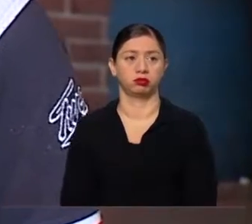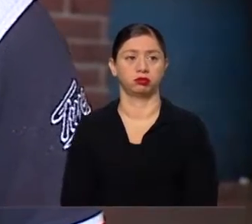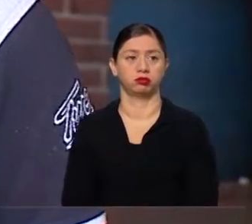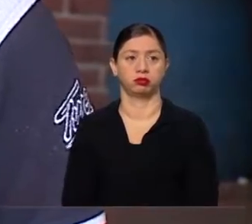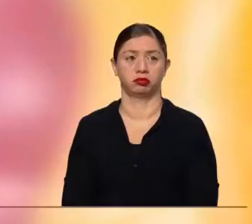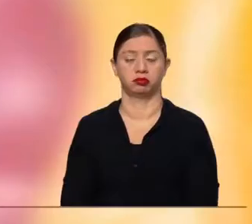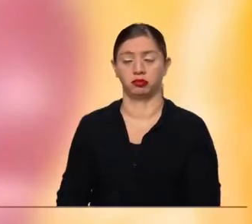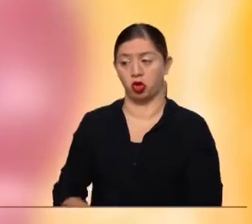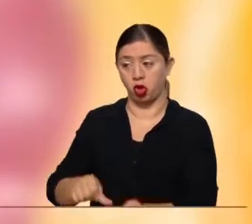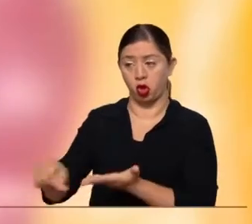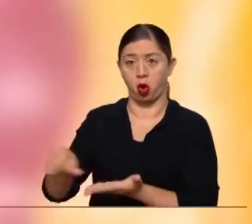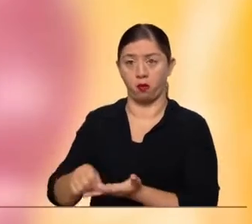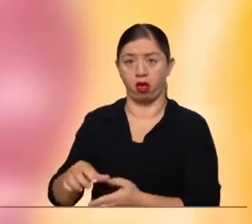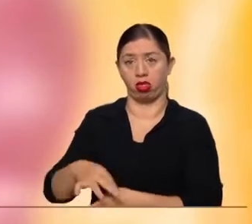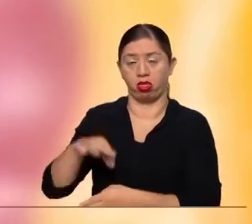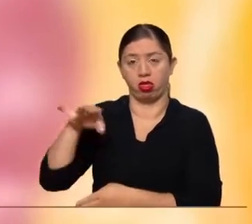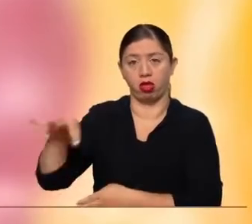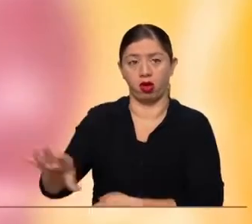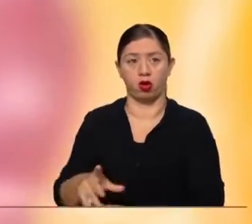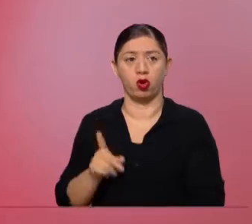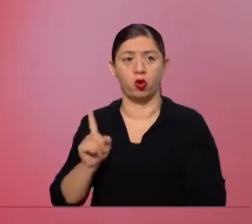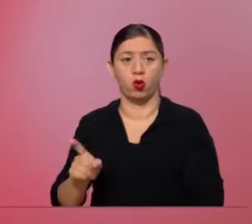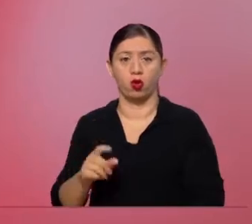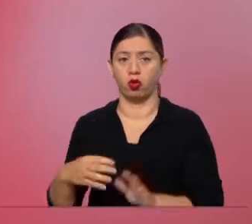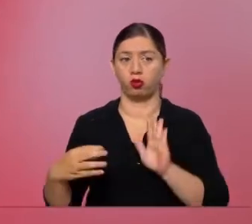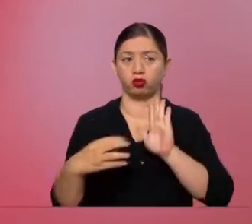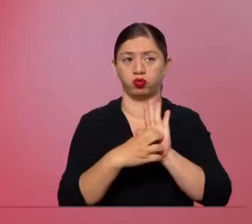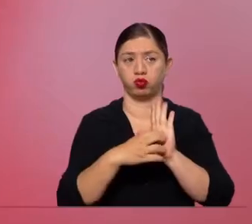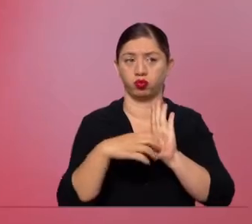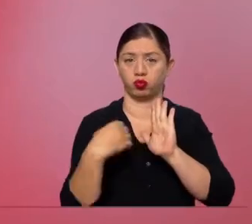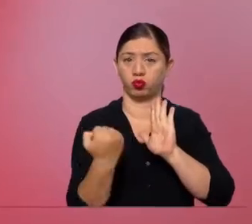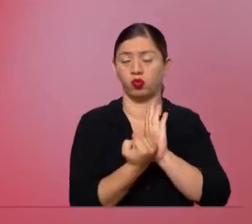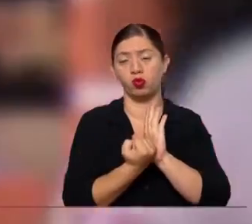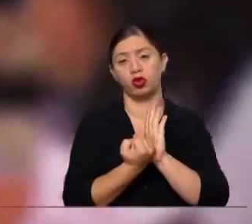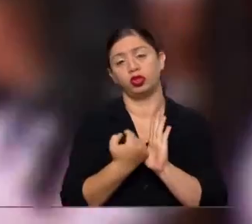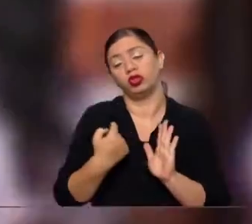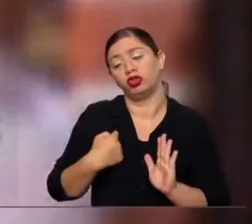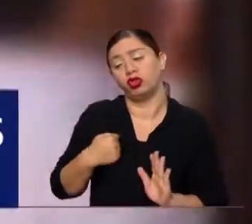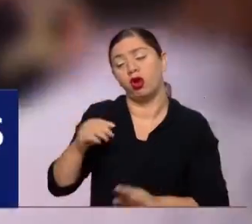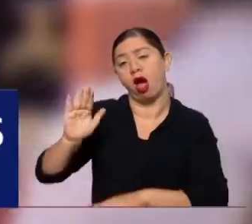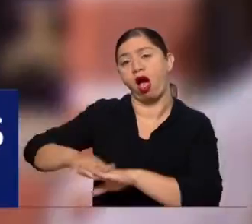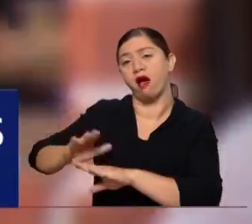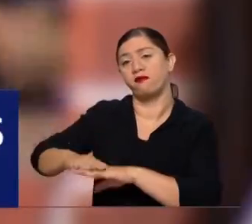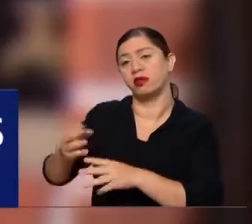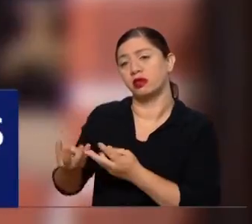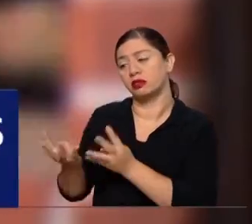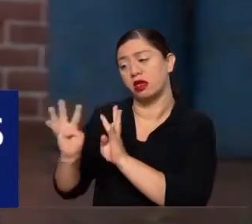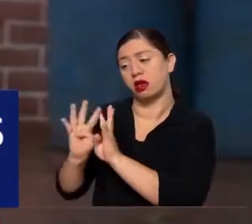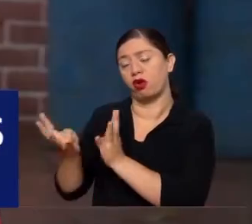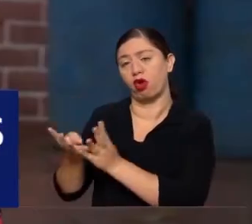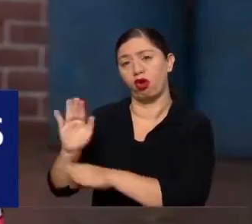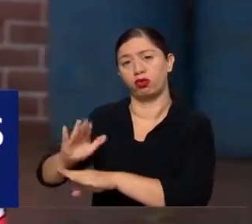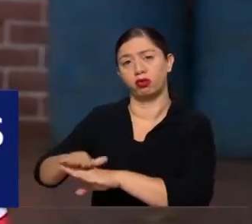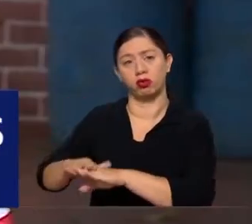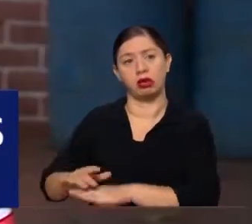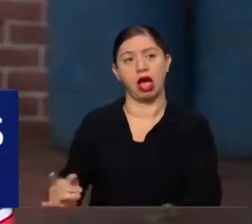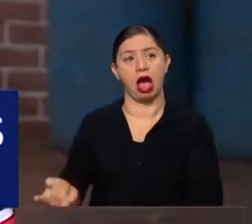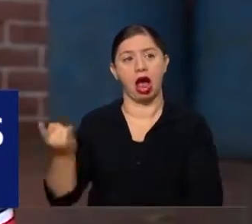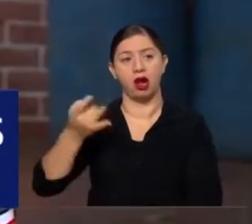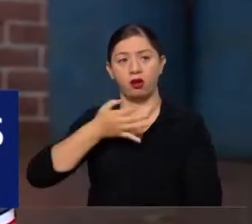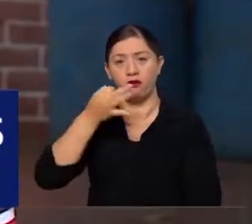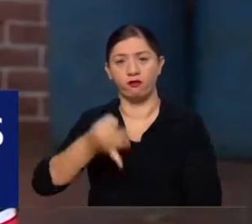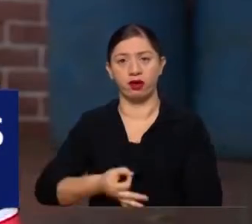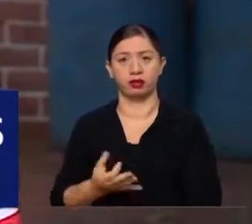de comprar estos productos solamente por unos logos. El llamado que yo le haría al Congreso sería como, de verdad,